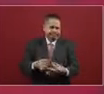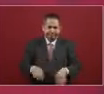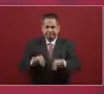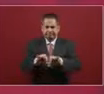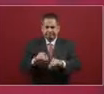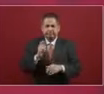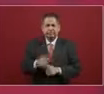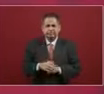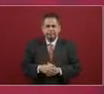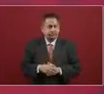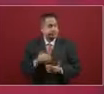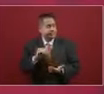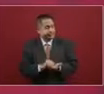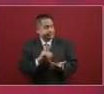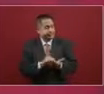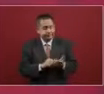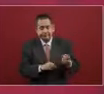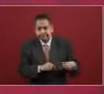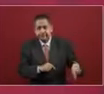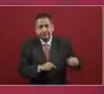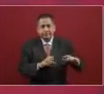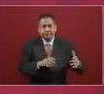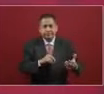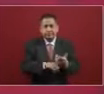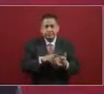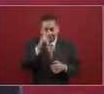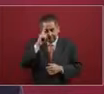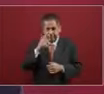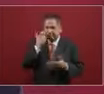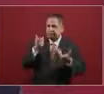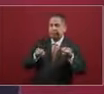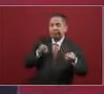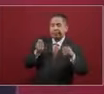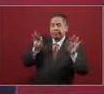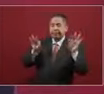y se sigue pensando en que se puede manipular